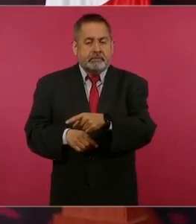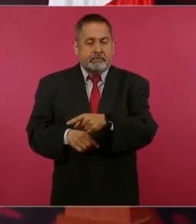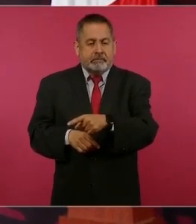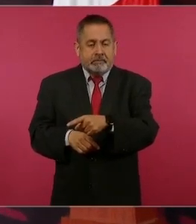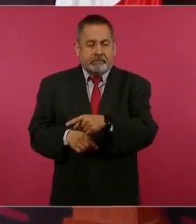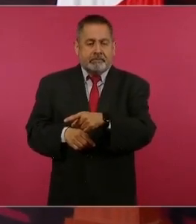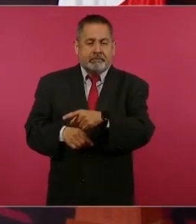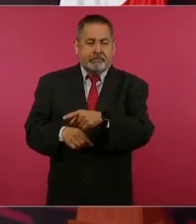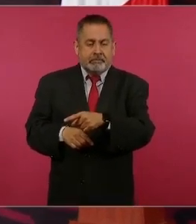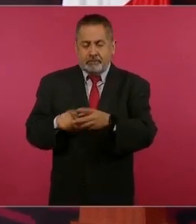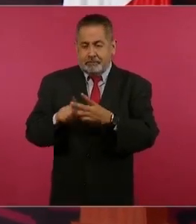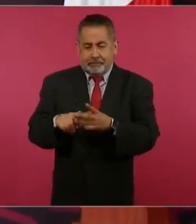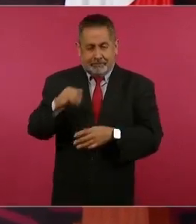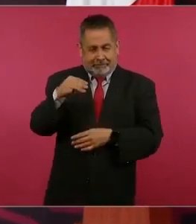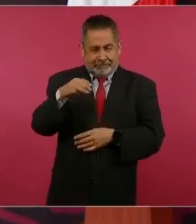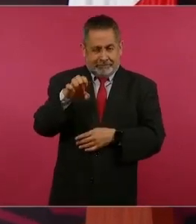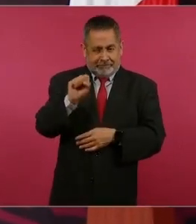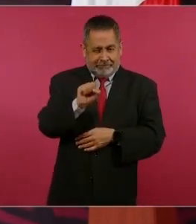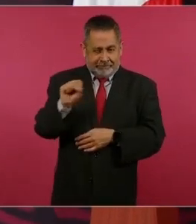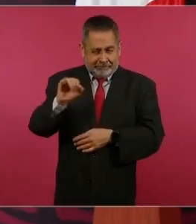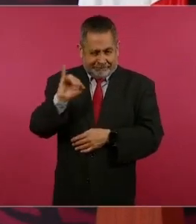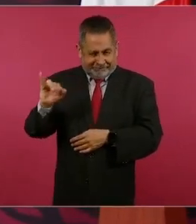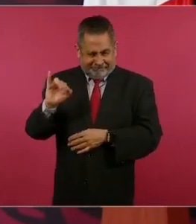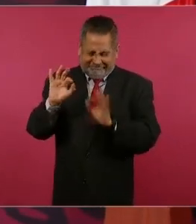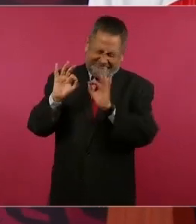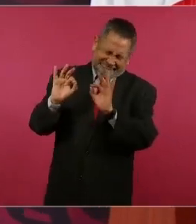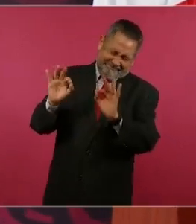el fenómeno que es Messi,